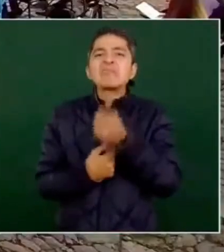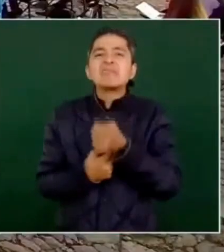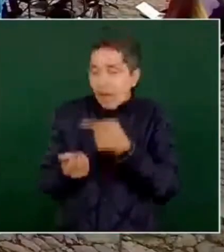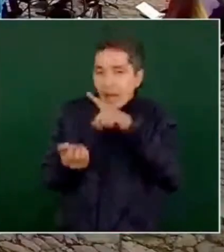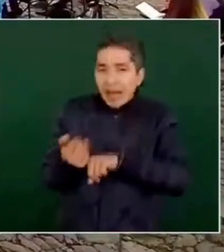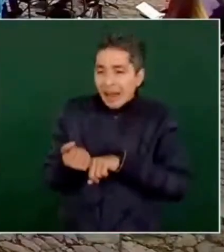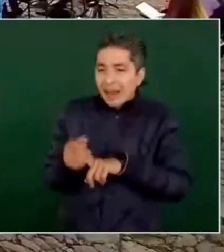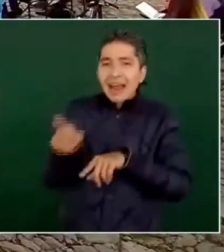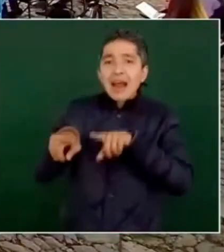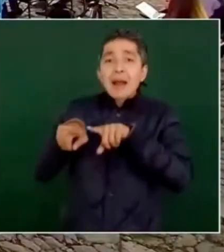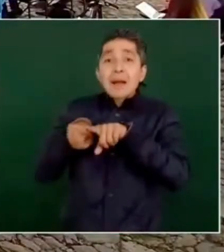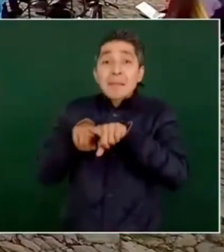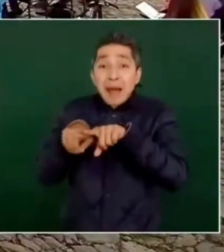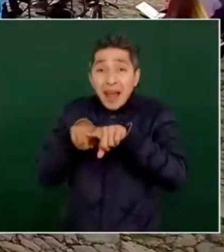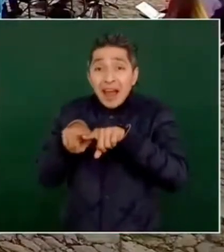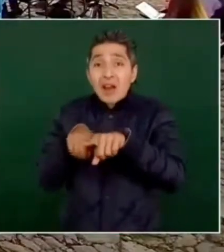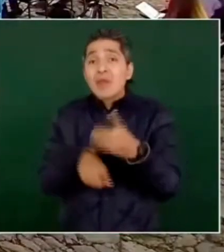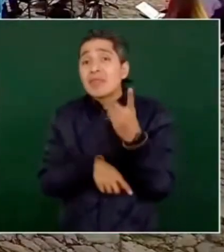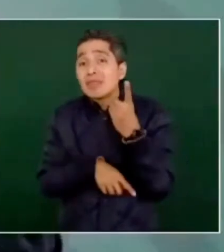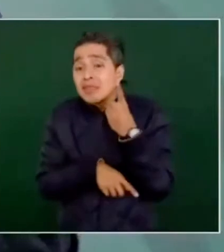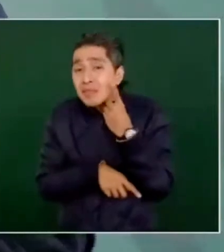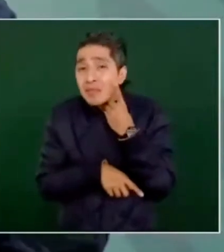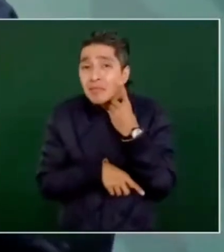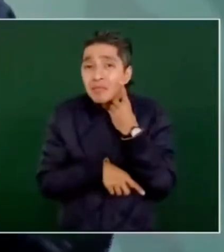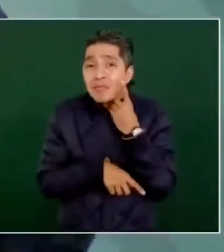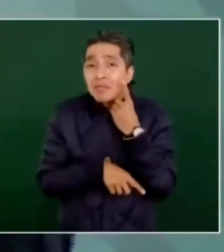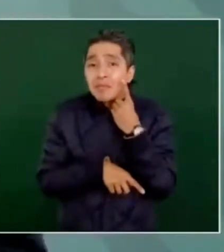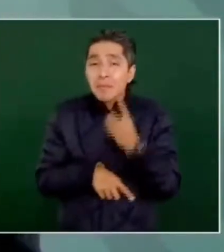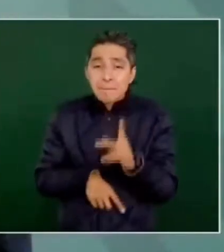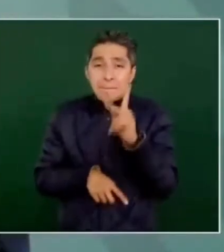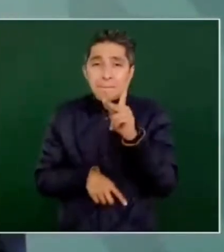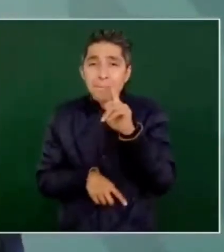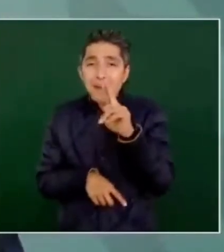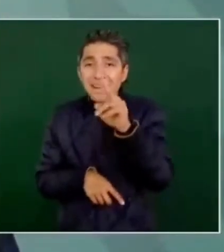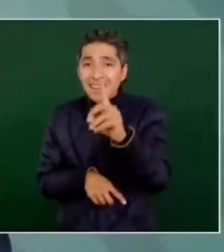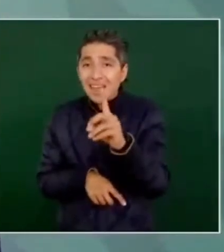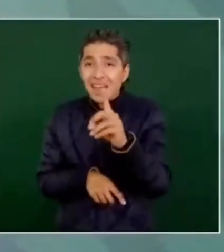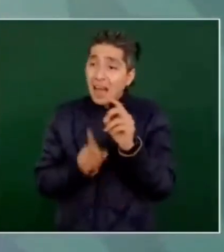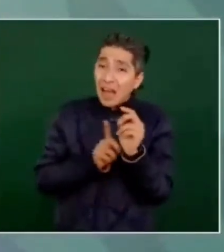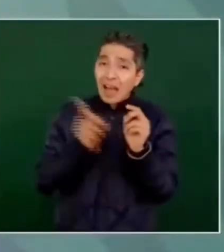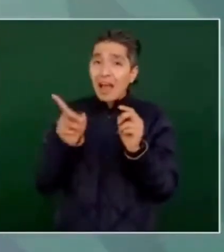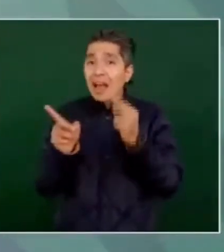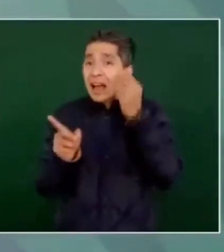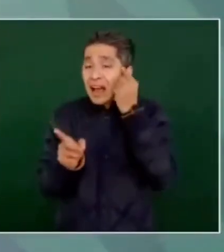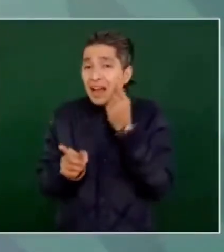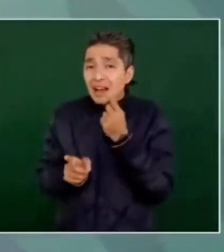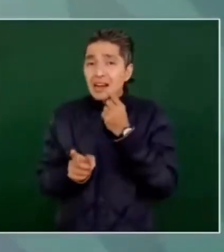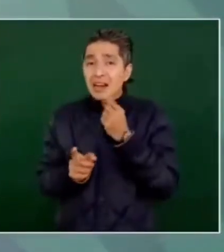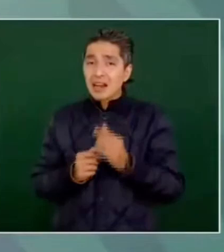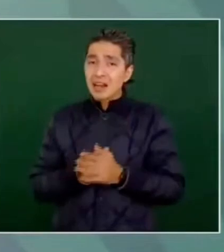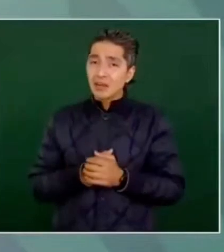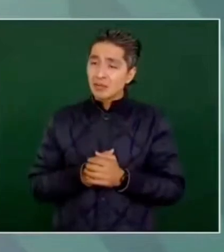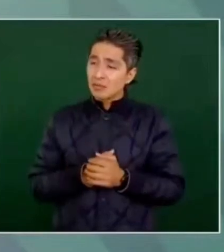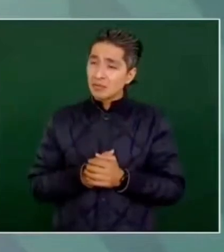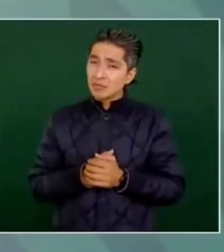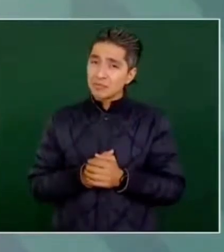de un diputado del PRD en Guerrero.